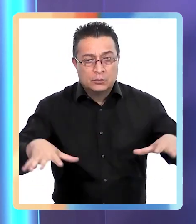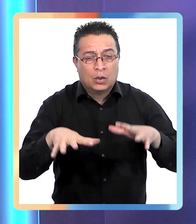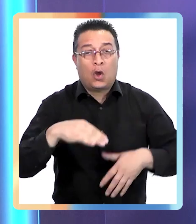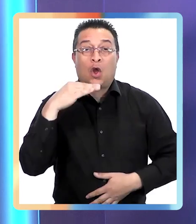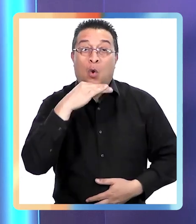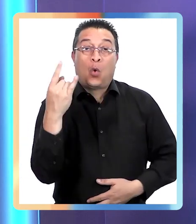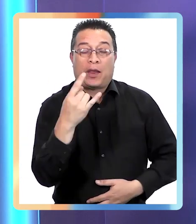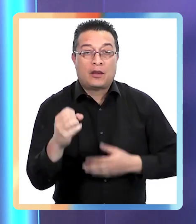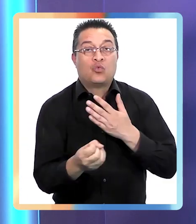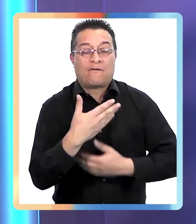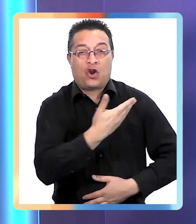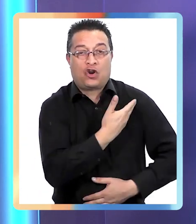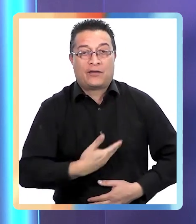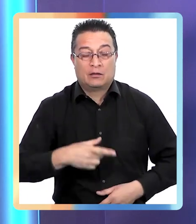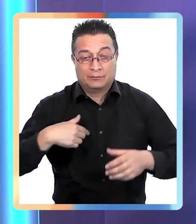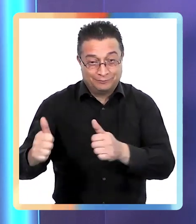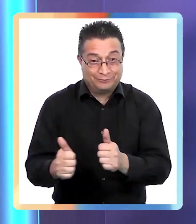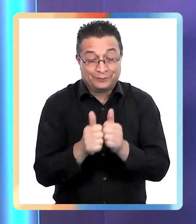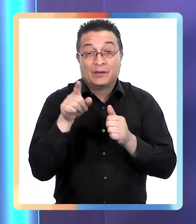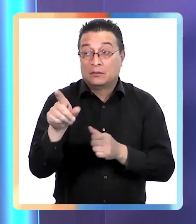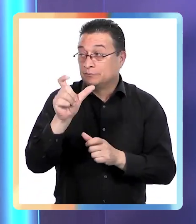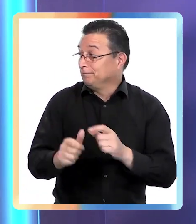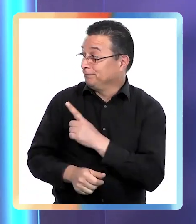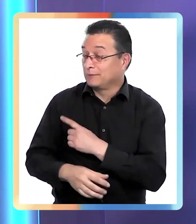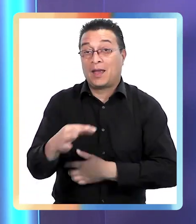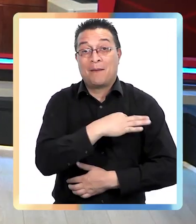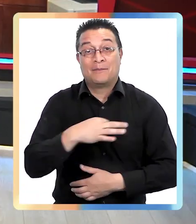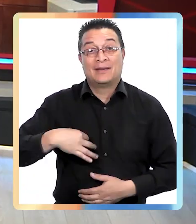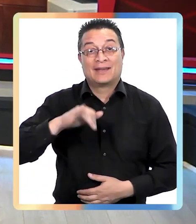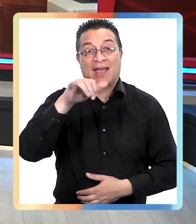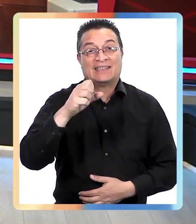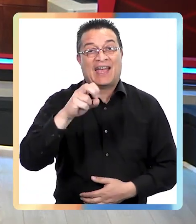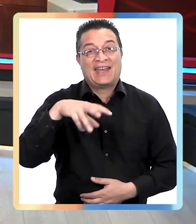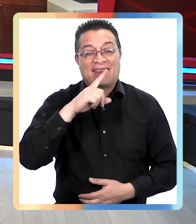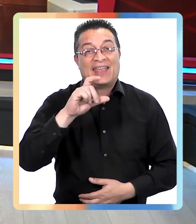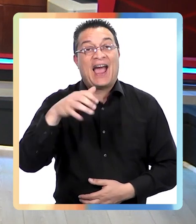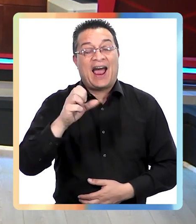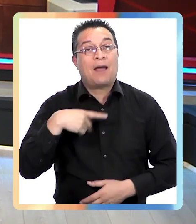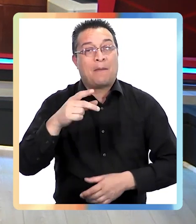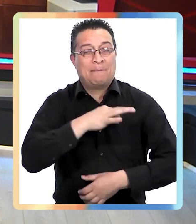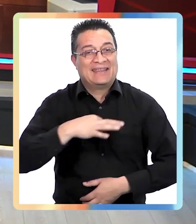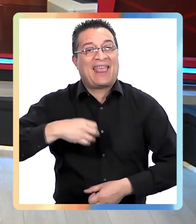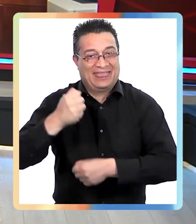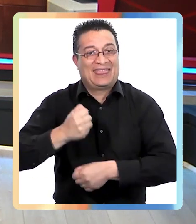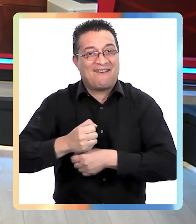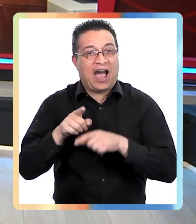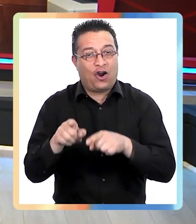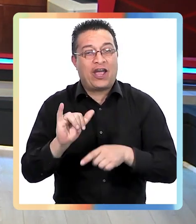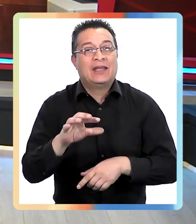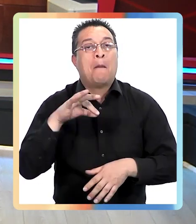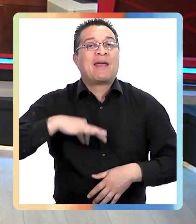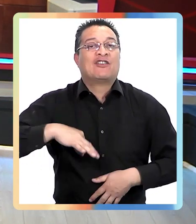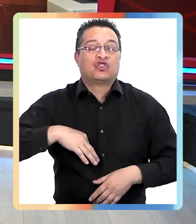tareas urgentes del nuevo gobierno. Por eso nos acompaña, la tenemos ahí en pantalla, la ministra Janet Jara, ministra del Trabajo y Previsión Social. Le damos las gracias, ministra.